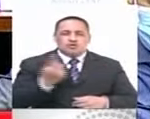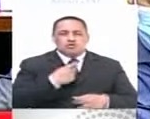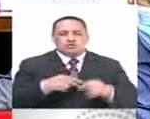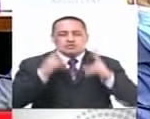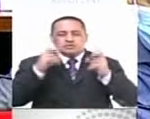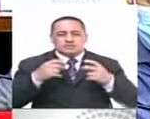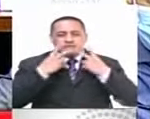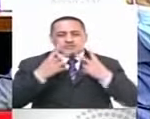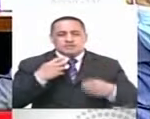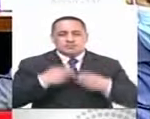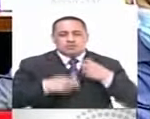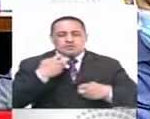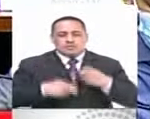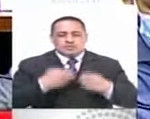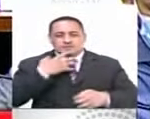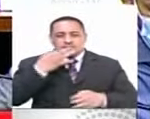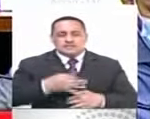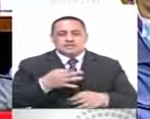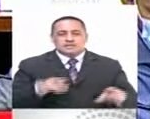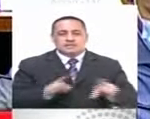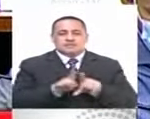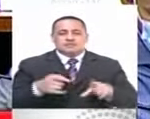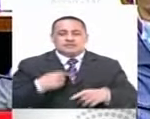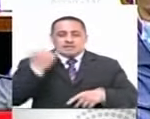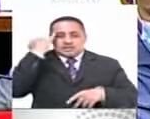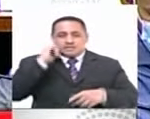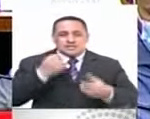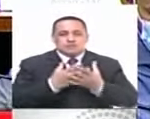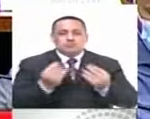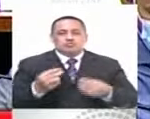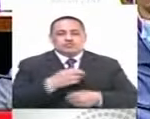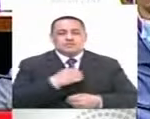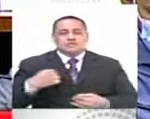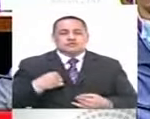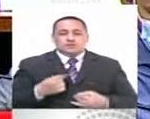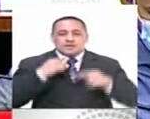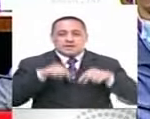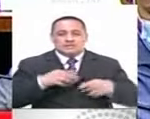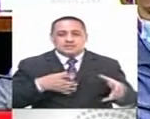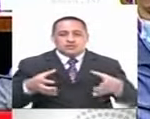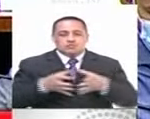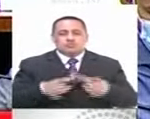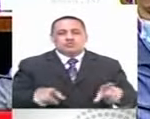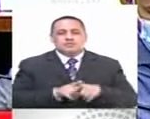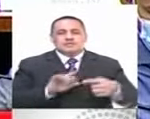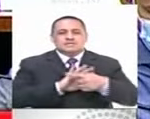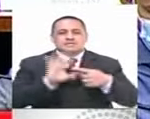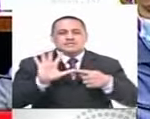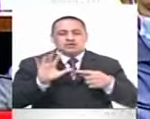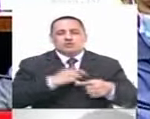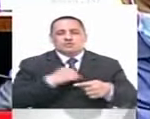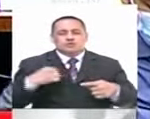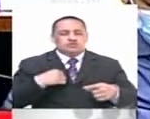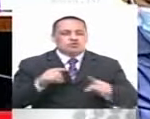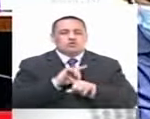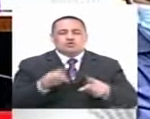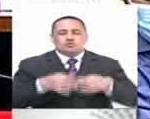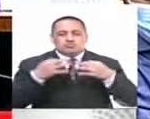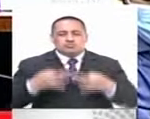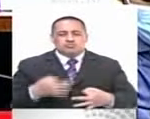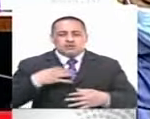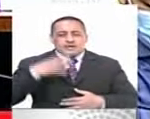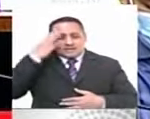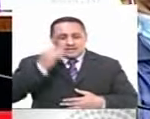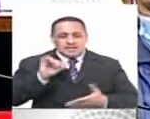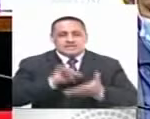son circunstanciales realmente. La idoneidad de los ministros. En este gabinete hay 5 ministros que no tienen la idoneidad que nosotros consideramos